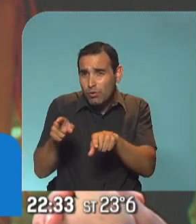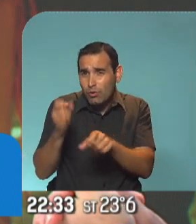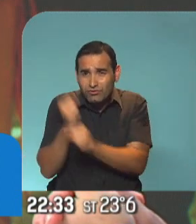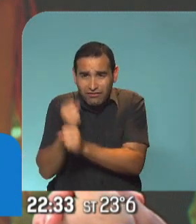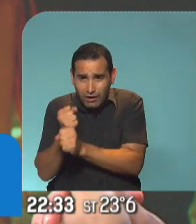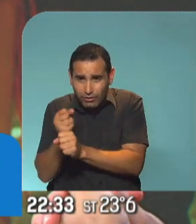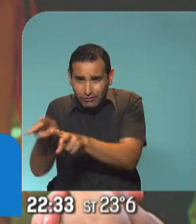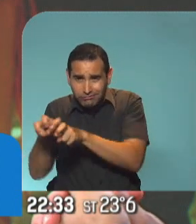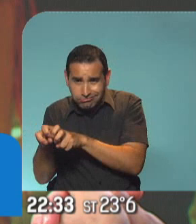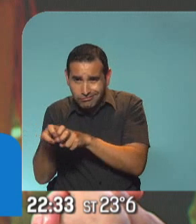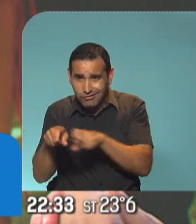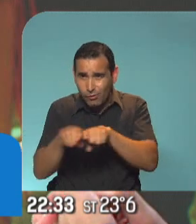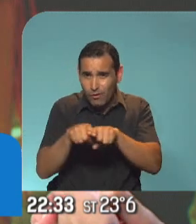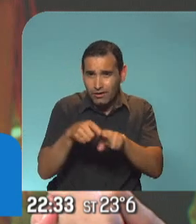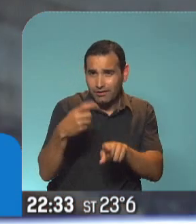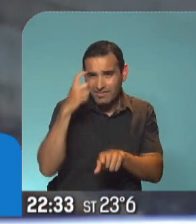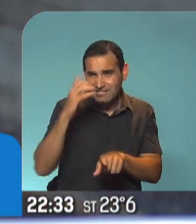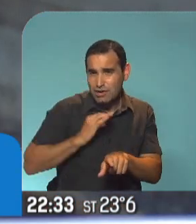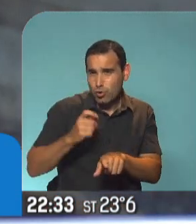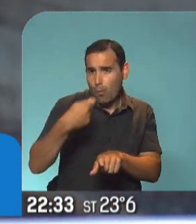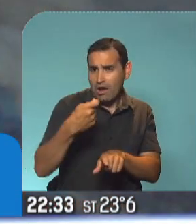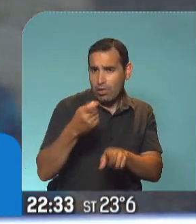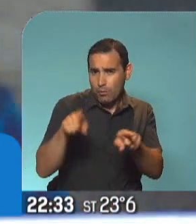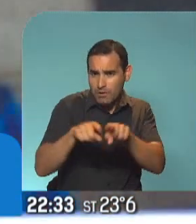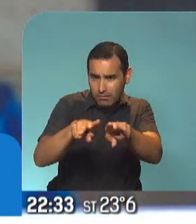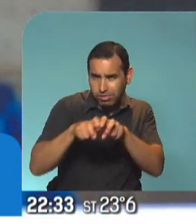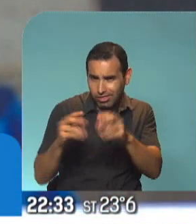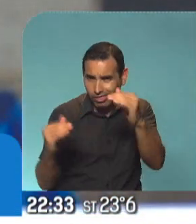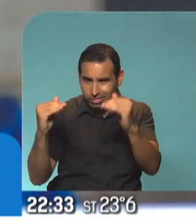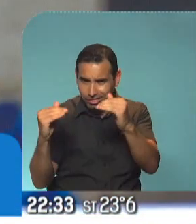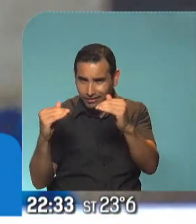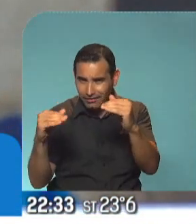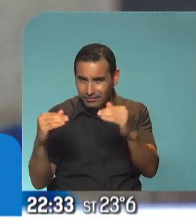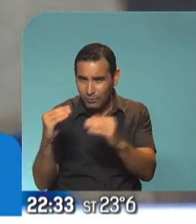laboral a 10 años de jubilarse. Exacto. Entonces,